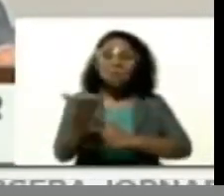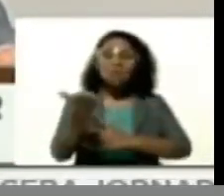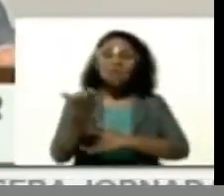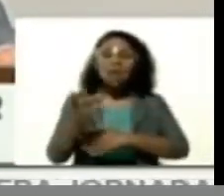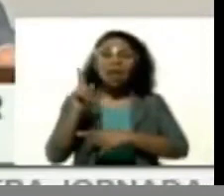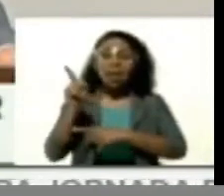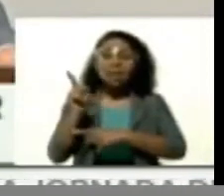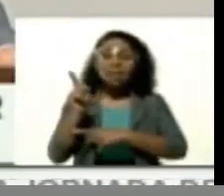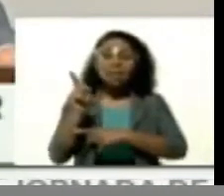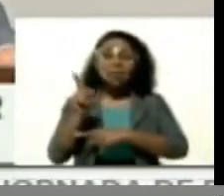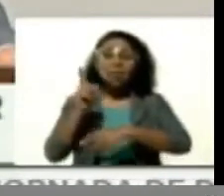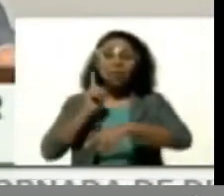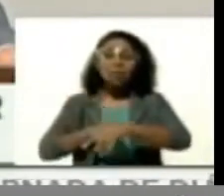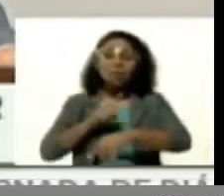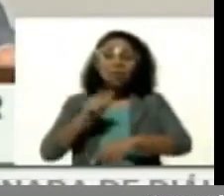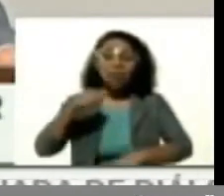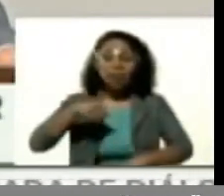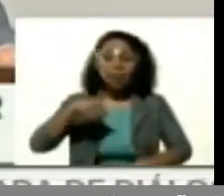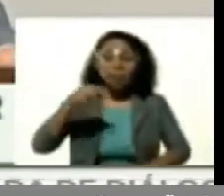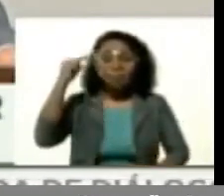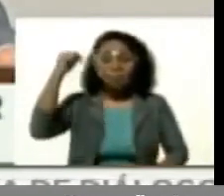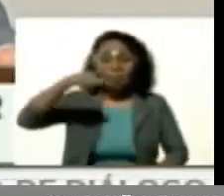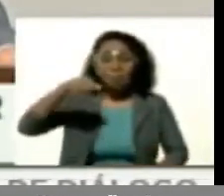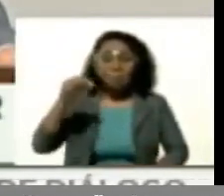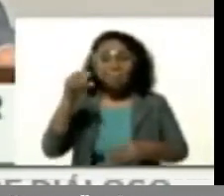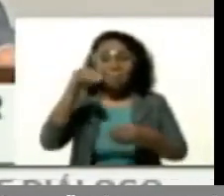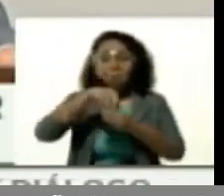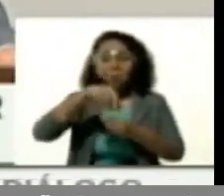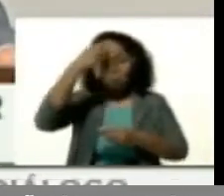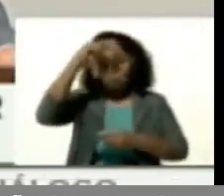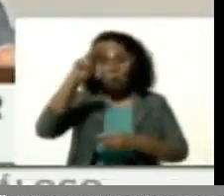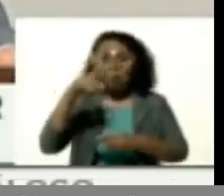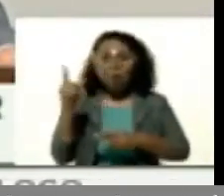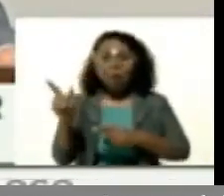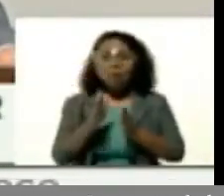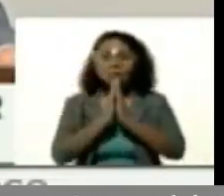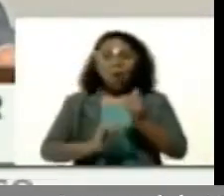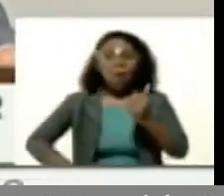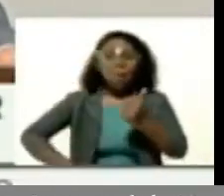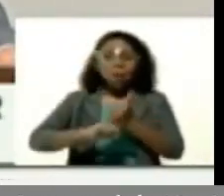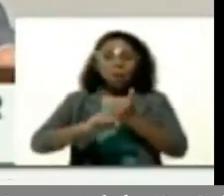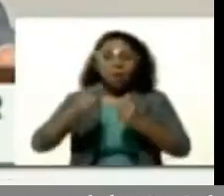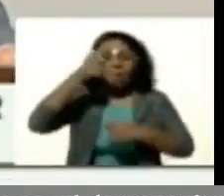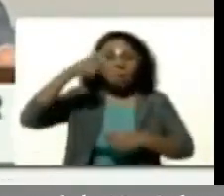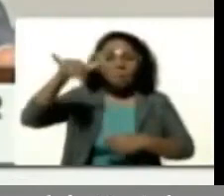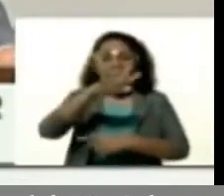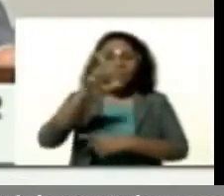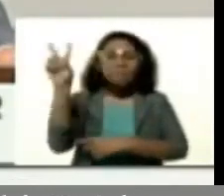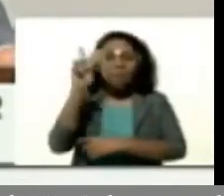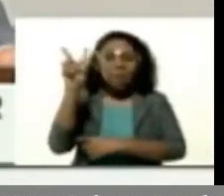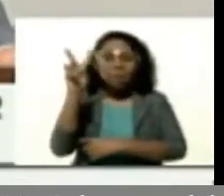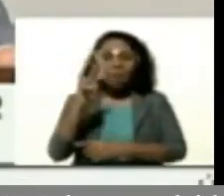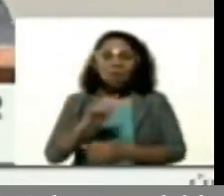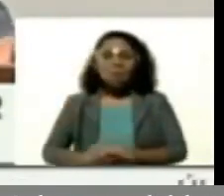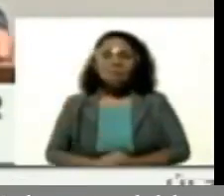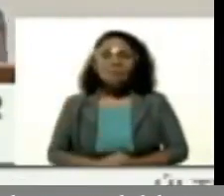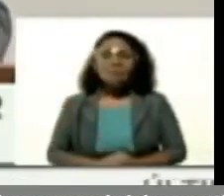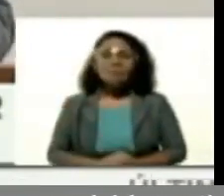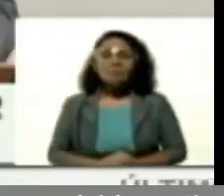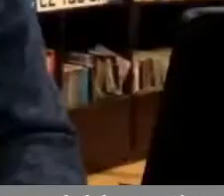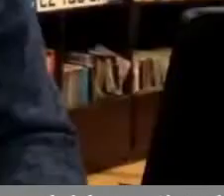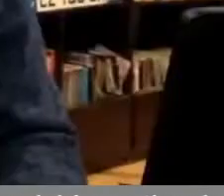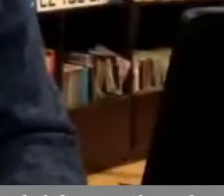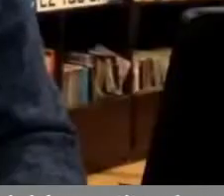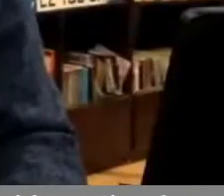durante estos días aquí en México que favorezcan al bienestar del pueblo venezolano.